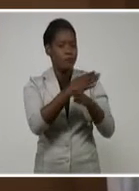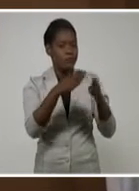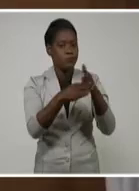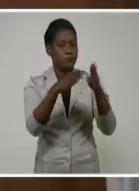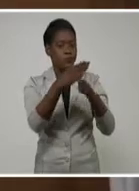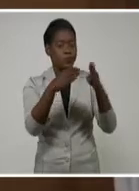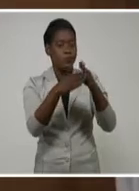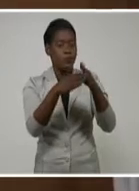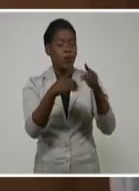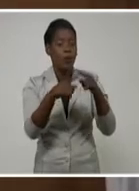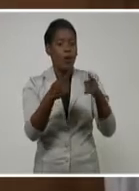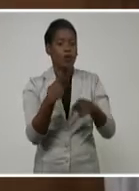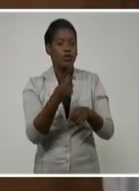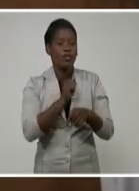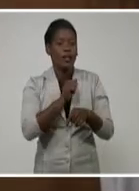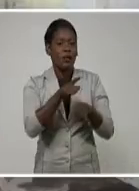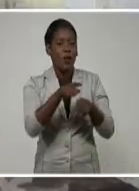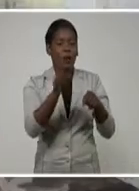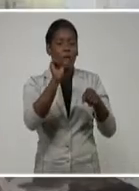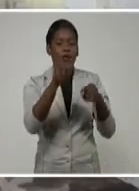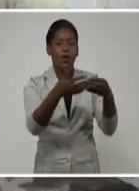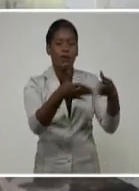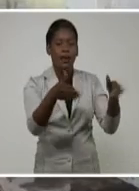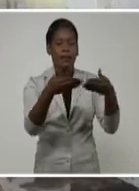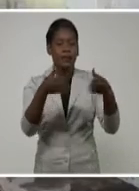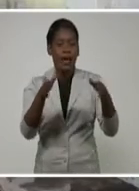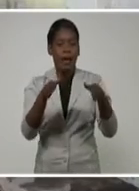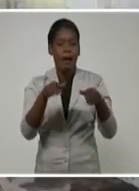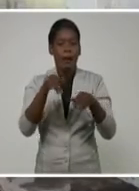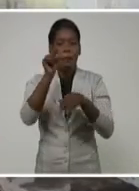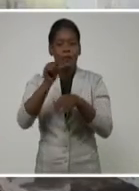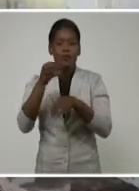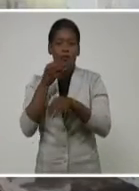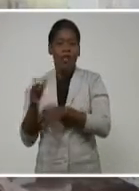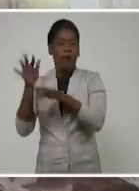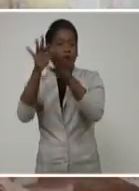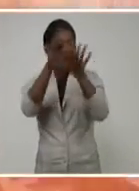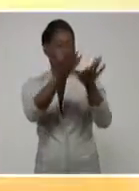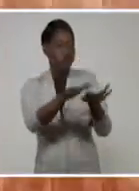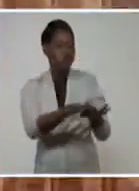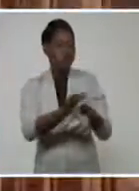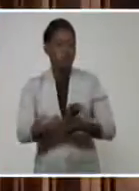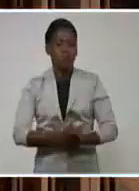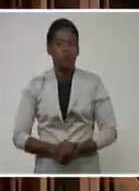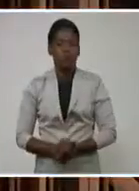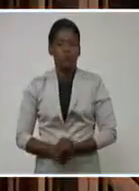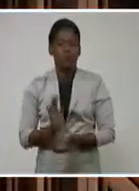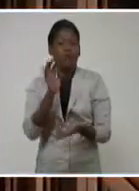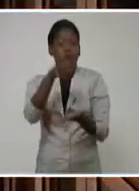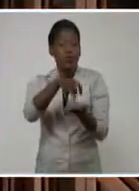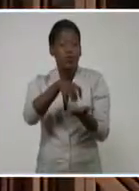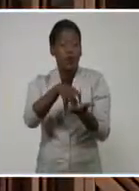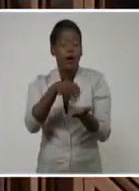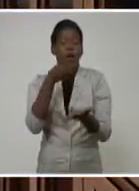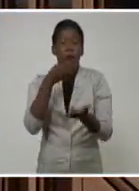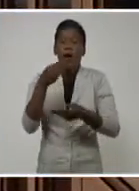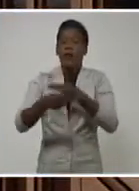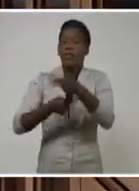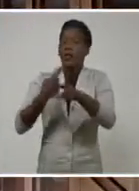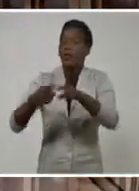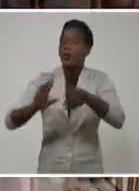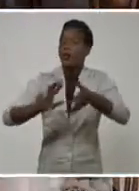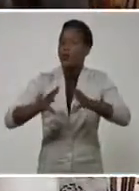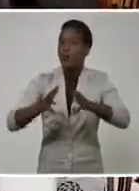poco más abierta al uso de la ciudad. Para ello convertirán este espacio en un salón plenario que podrá